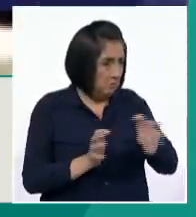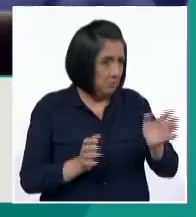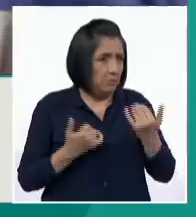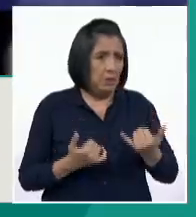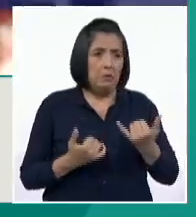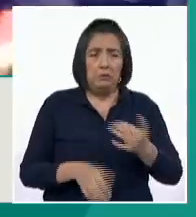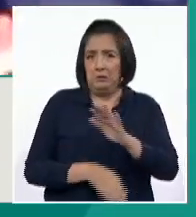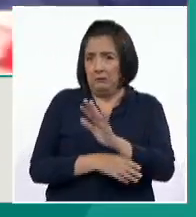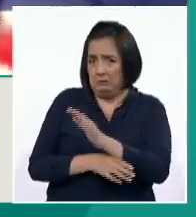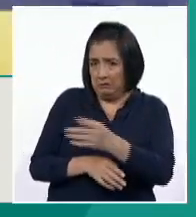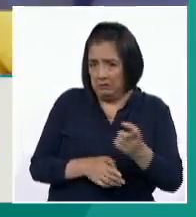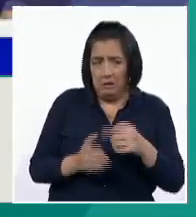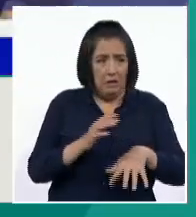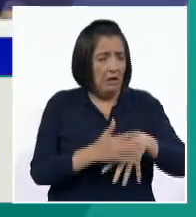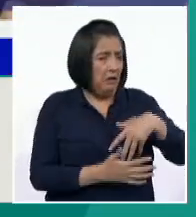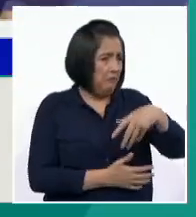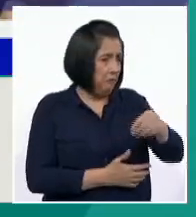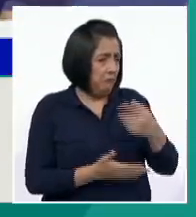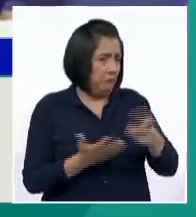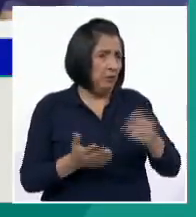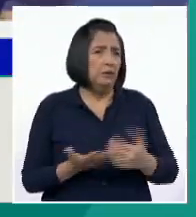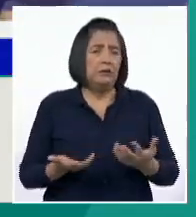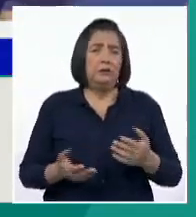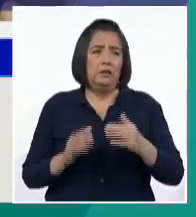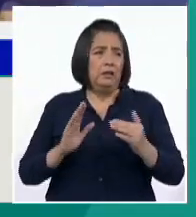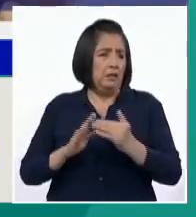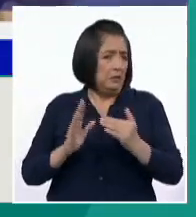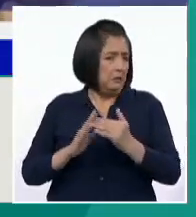estas horas de la tarde aquí en las afueras del Poder Judicial, aquí en la avenida Abancay y Sigrid.